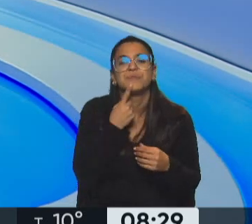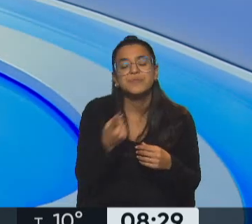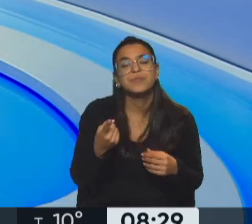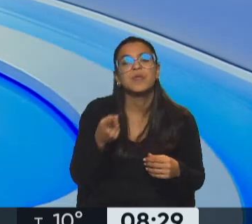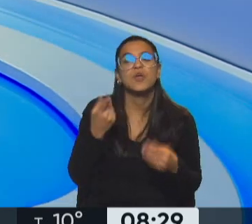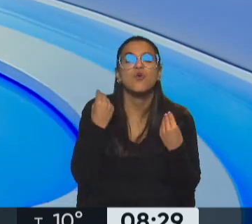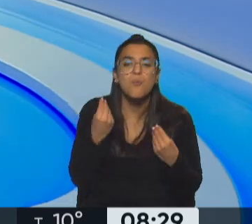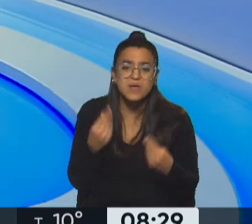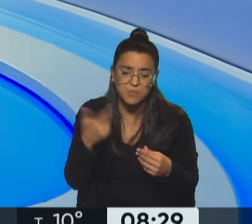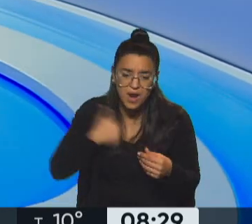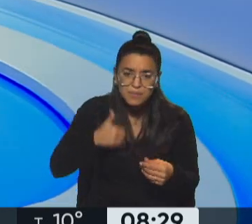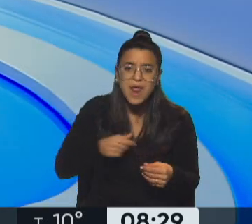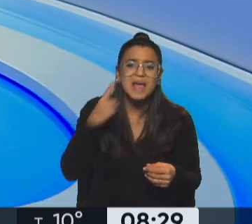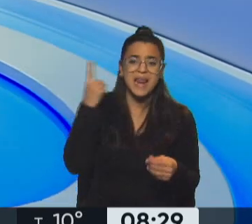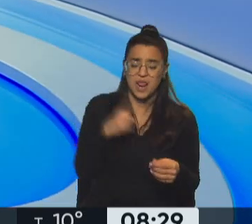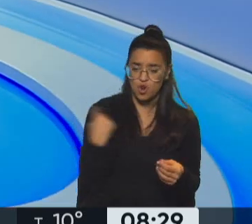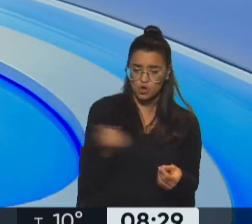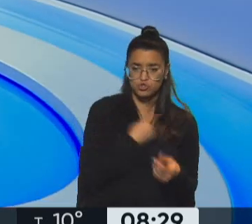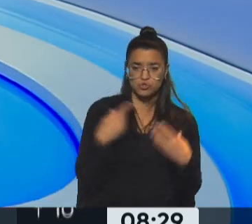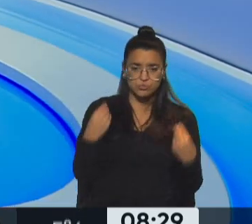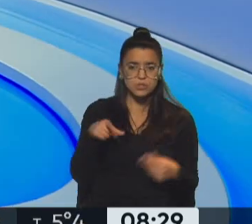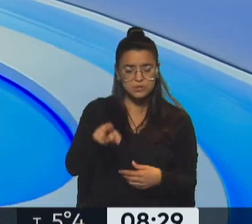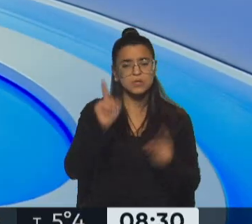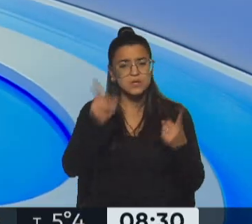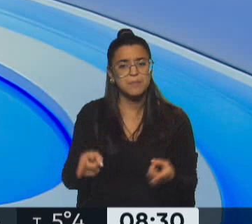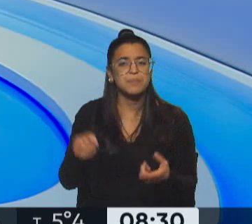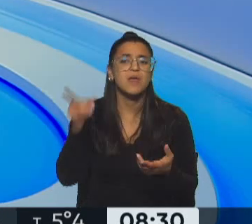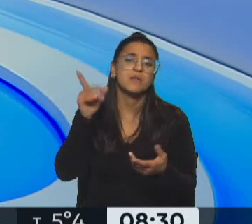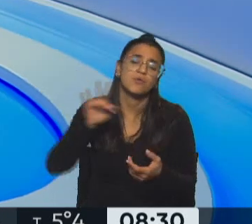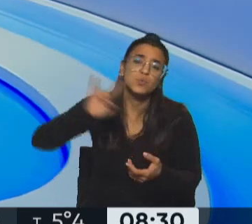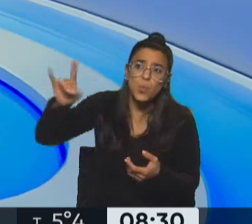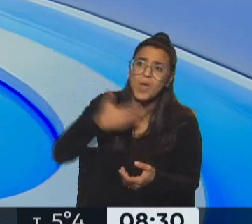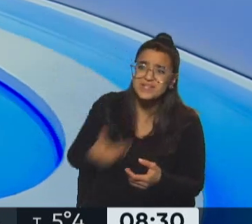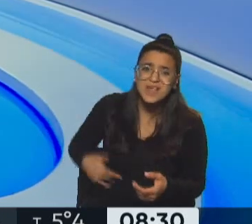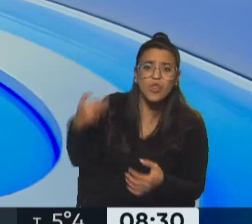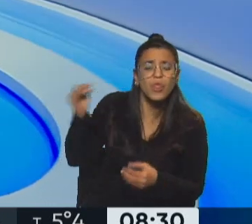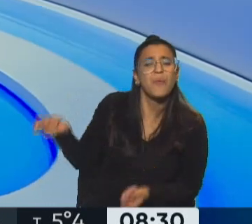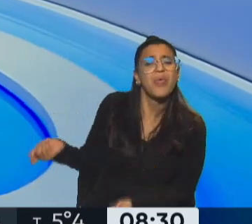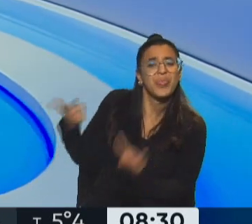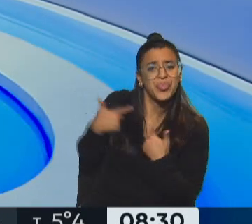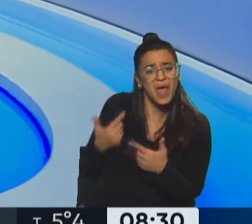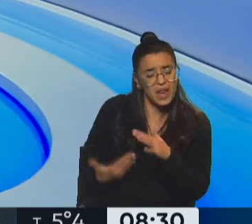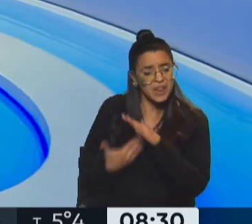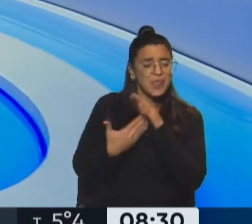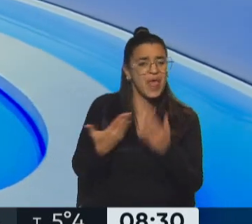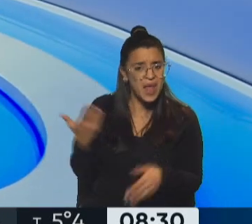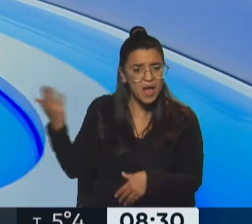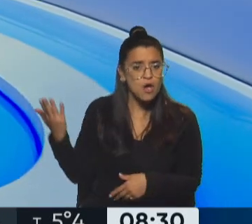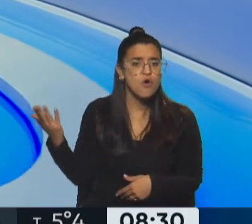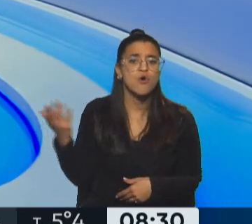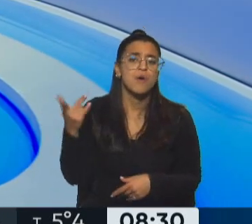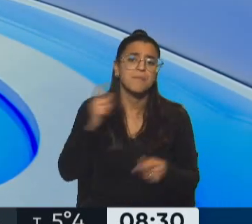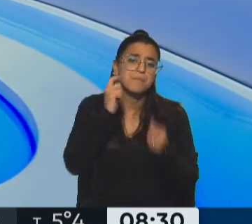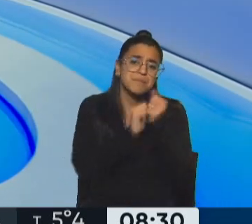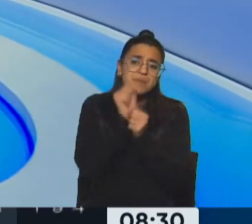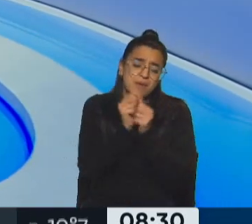los argentinos para volver a creer en nosotros mismos? Y eso es una parte también en función del Estado. El Estado nos tiene que dar ese liderazgo. Como nos pasan, las pymes